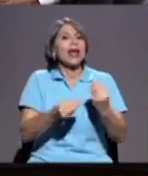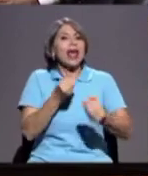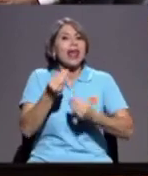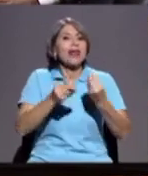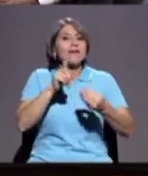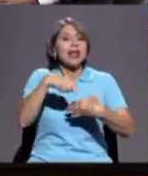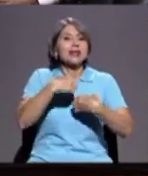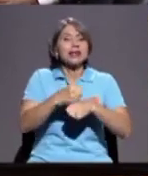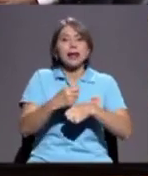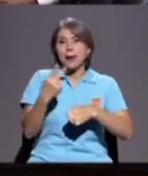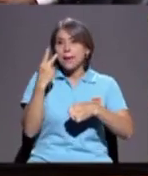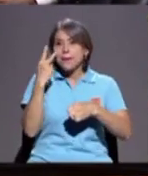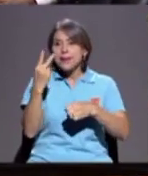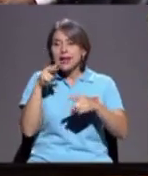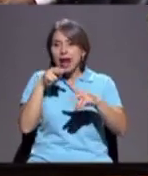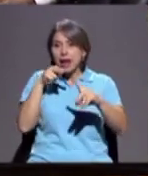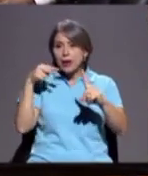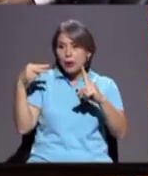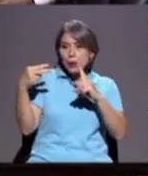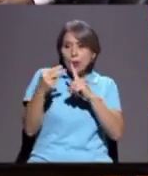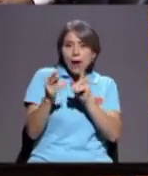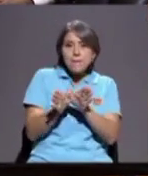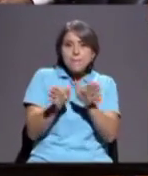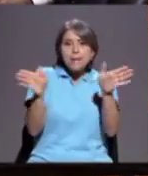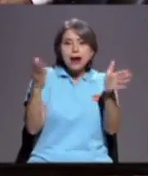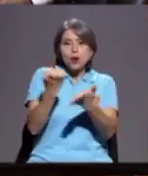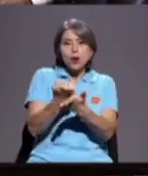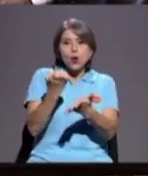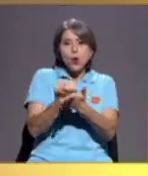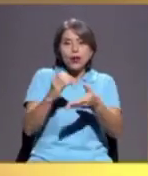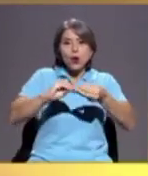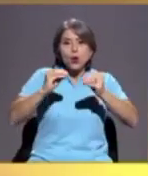ámbito macroeconómico, el ámbito de los grandes números y el